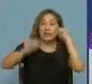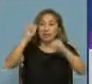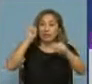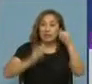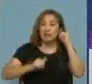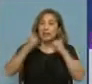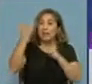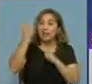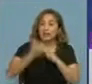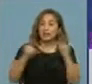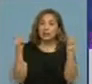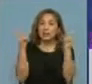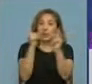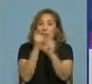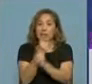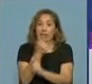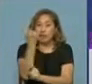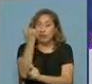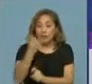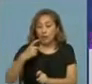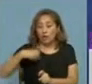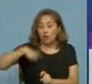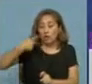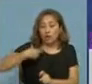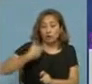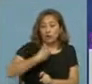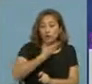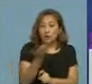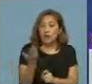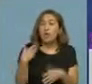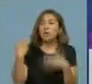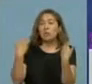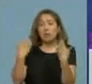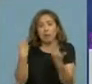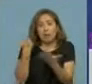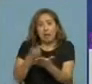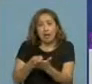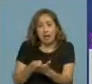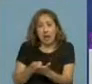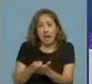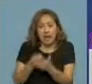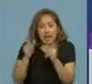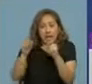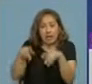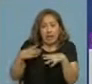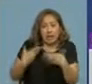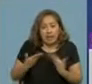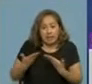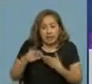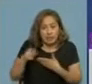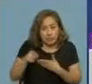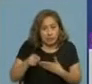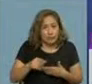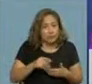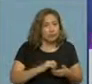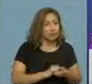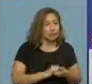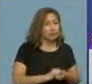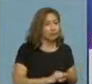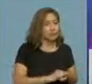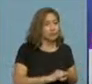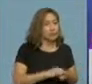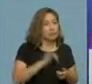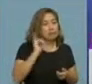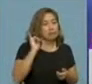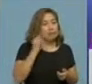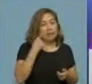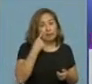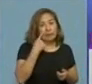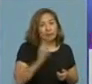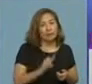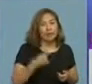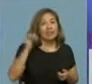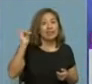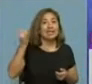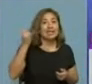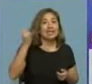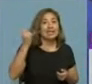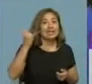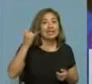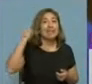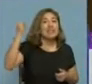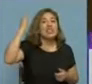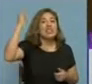algún problema y tiene una obra social que puede responder, digamos, a la atención que se le brinde acá. Mire, acabo de cortar en